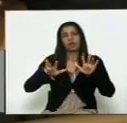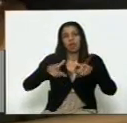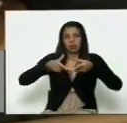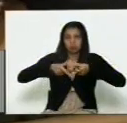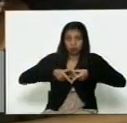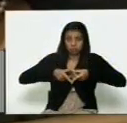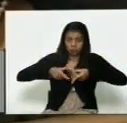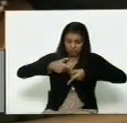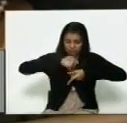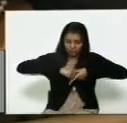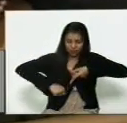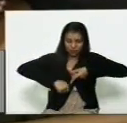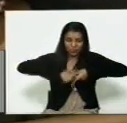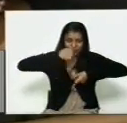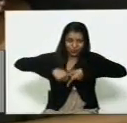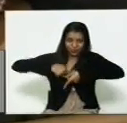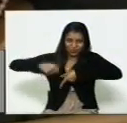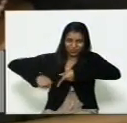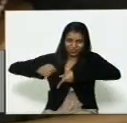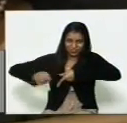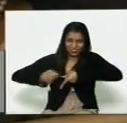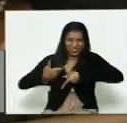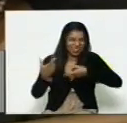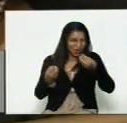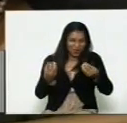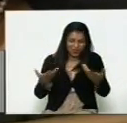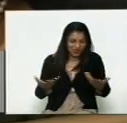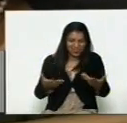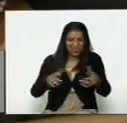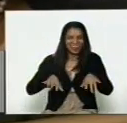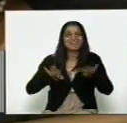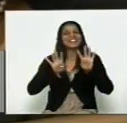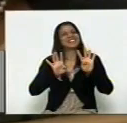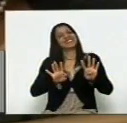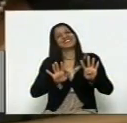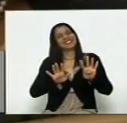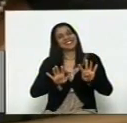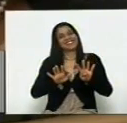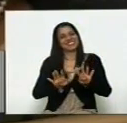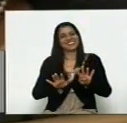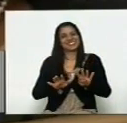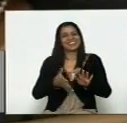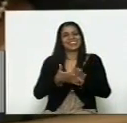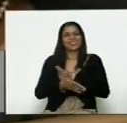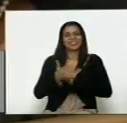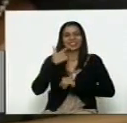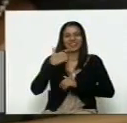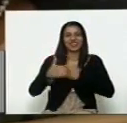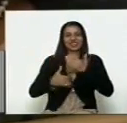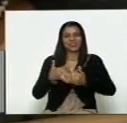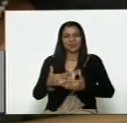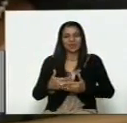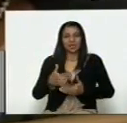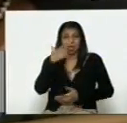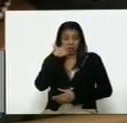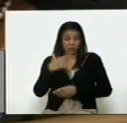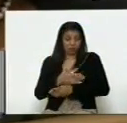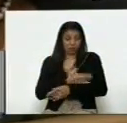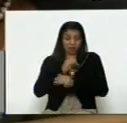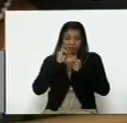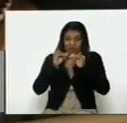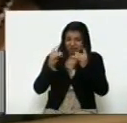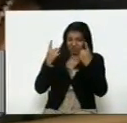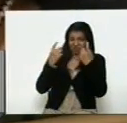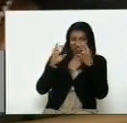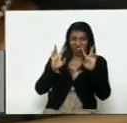pubiano. Número 9. La realización de episiotomías sin su previa